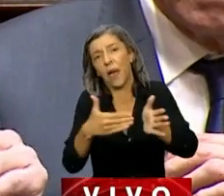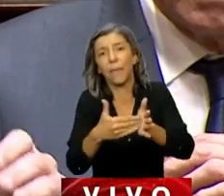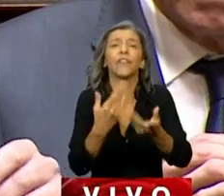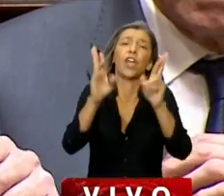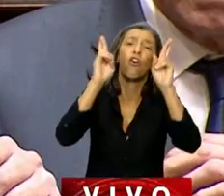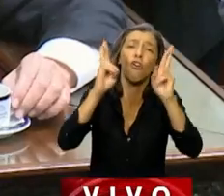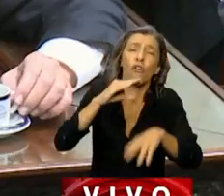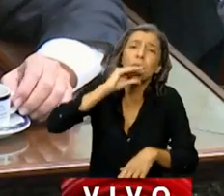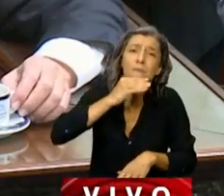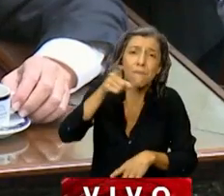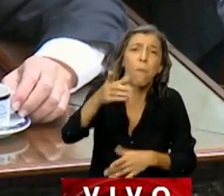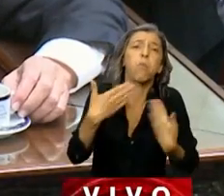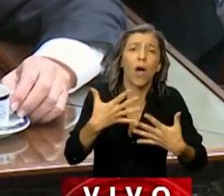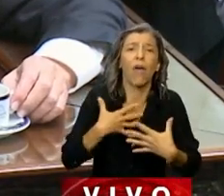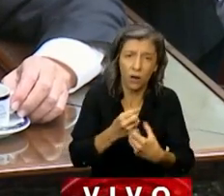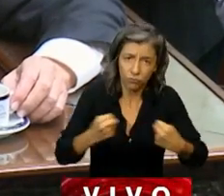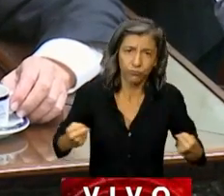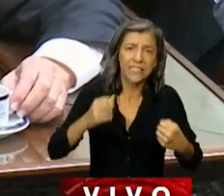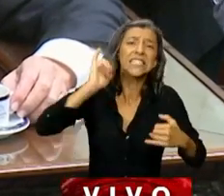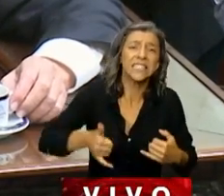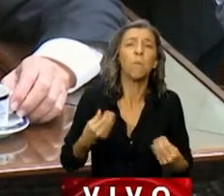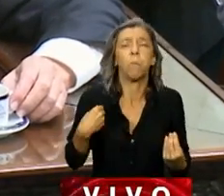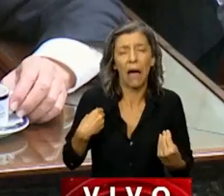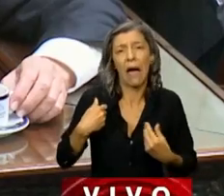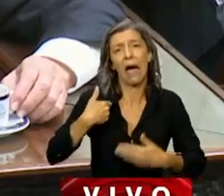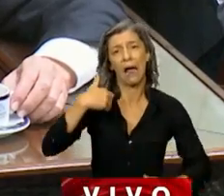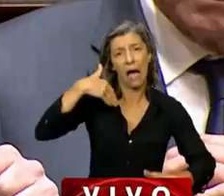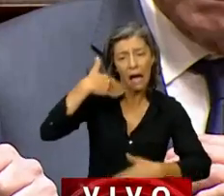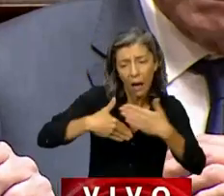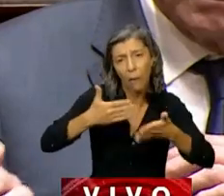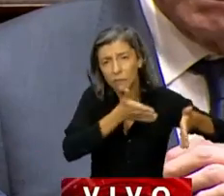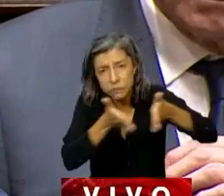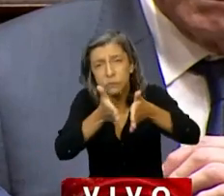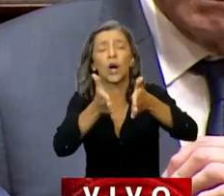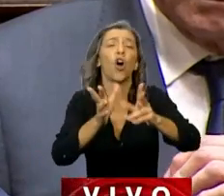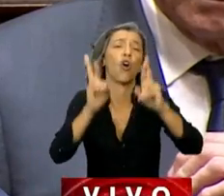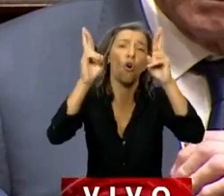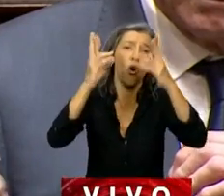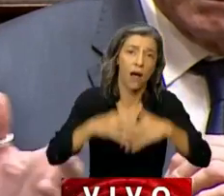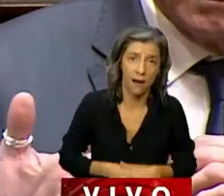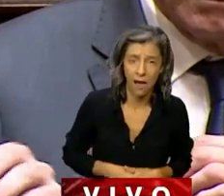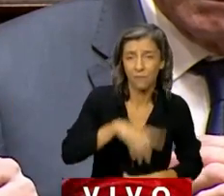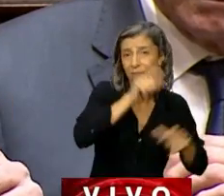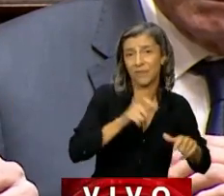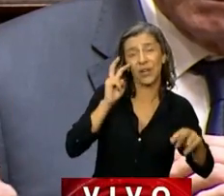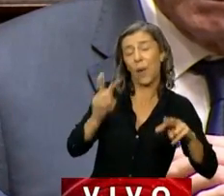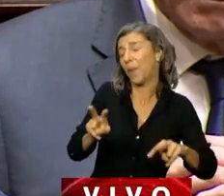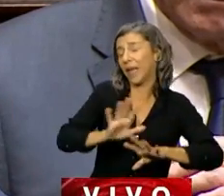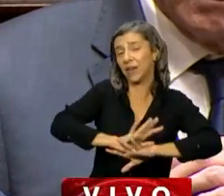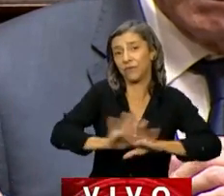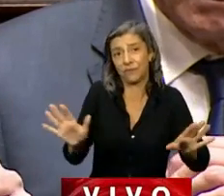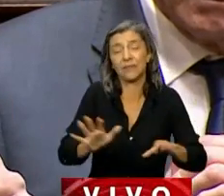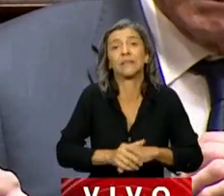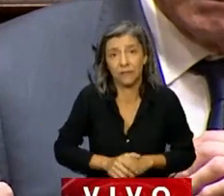ser parte de torcer este rumbo que tanta gente viene viendo en la clase política. Dicho esto, no puedo dejar